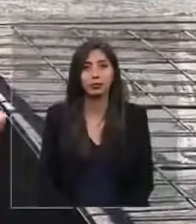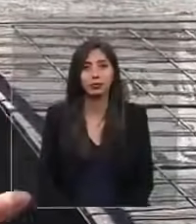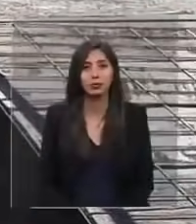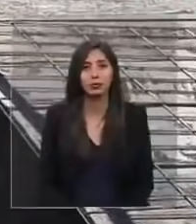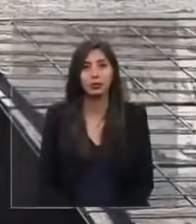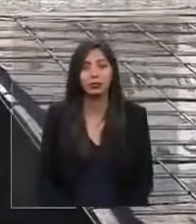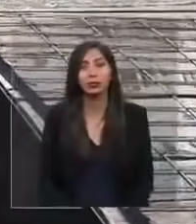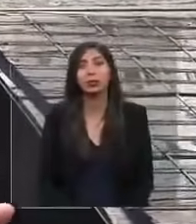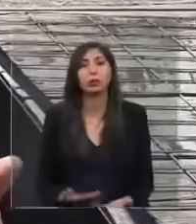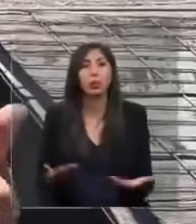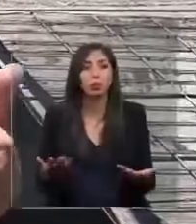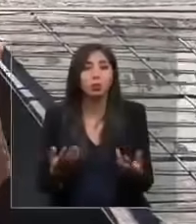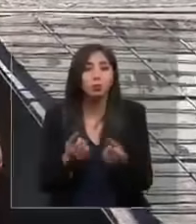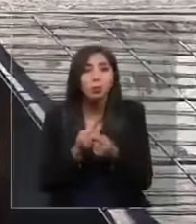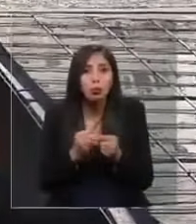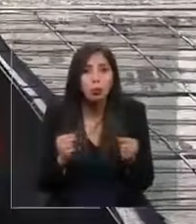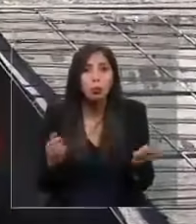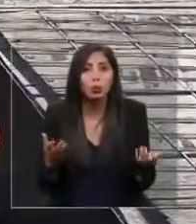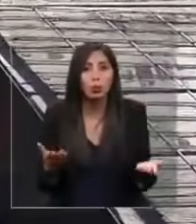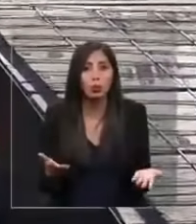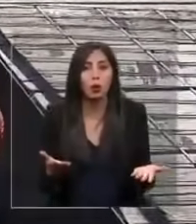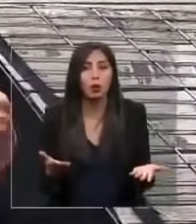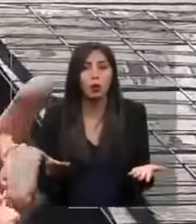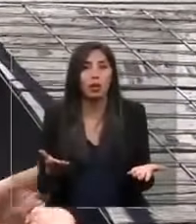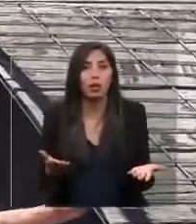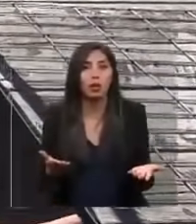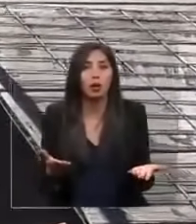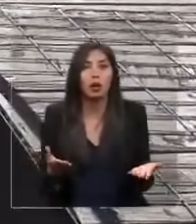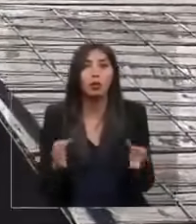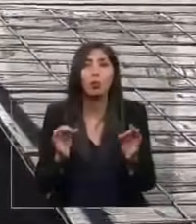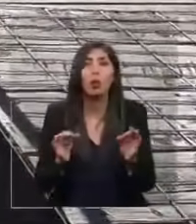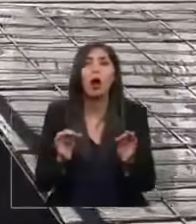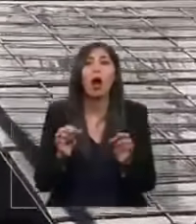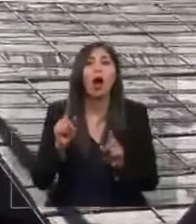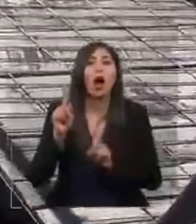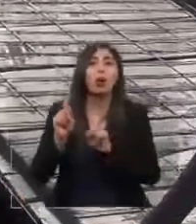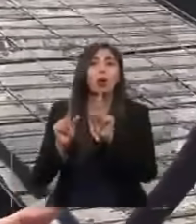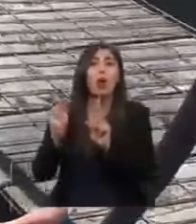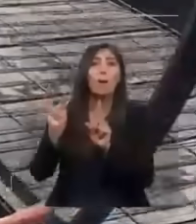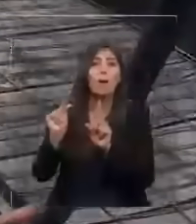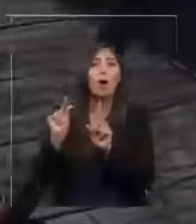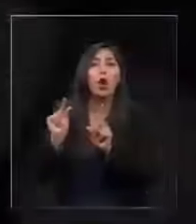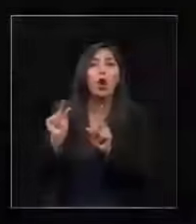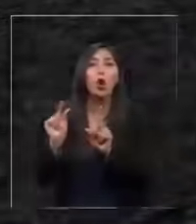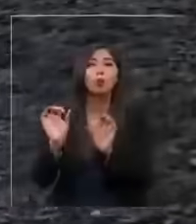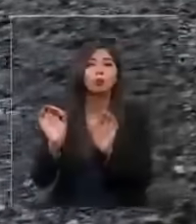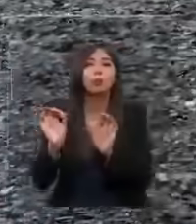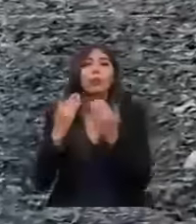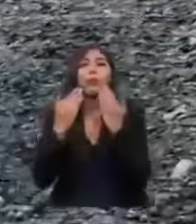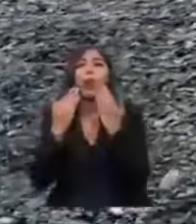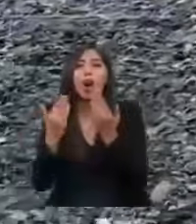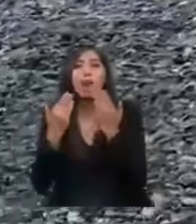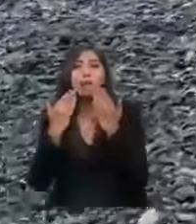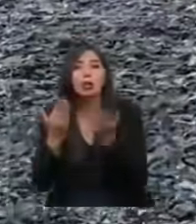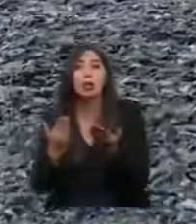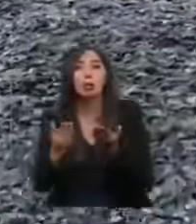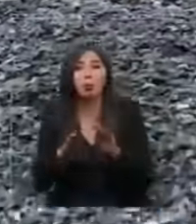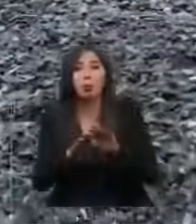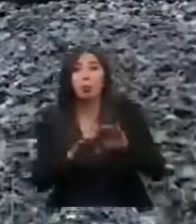Porque no es posible que se beneficien unos pocos a costa de todos.